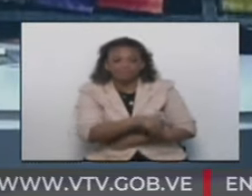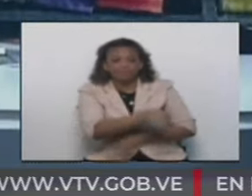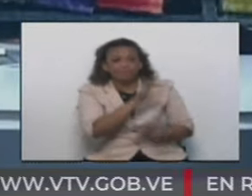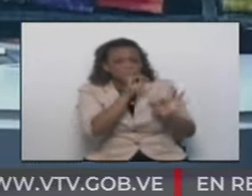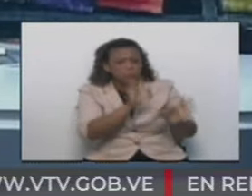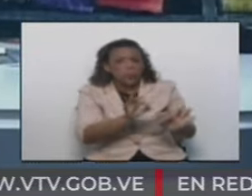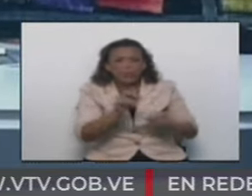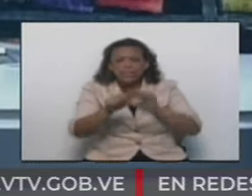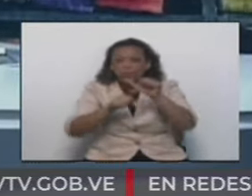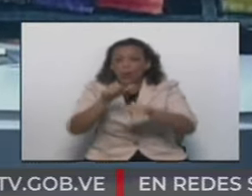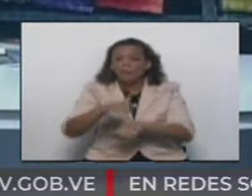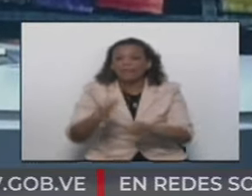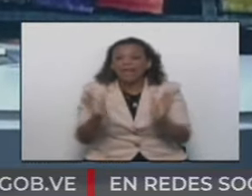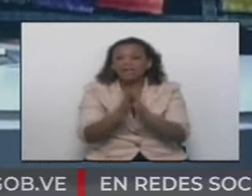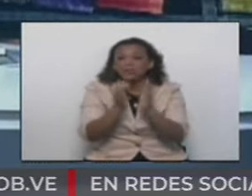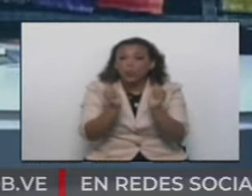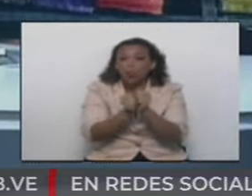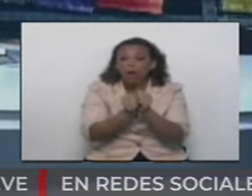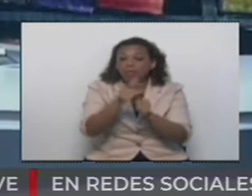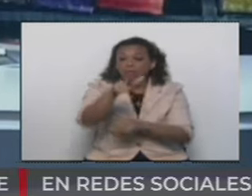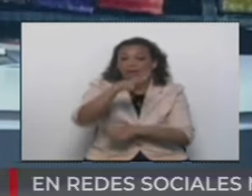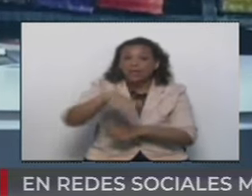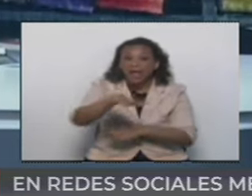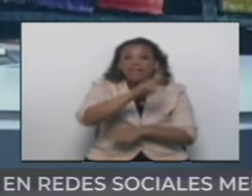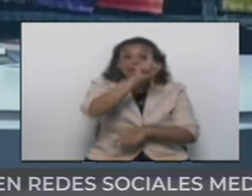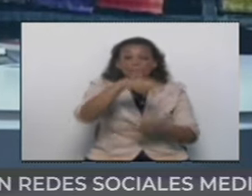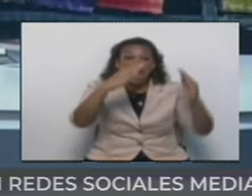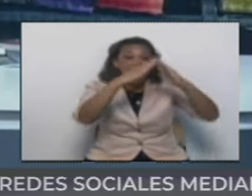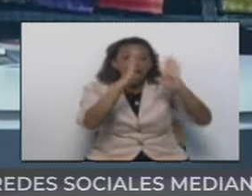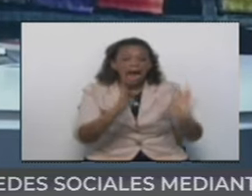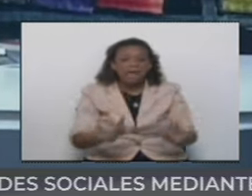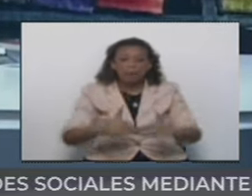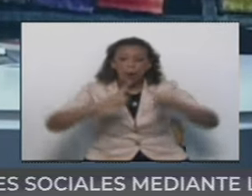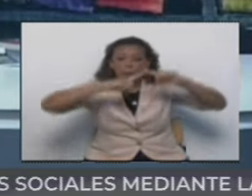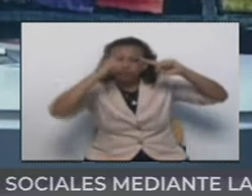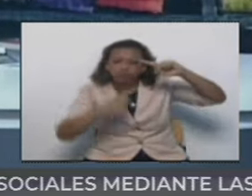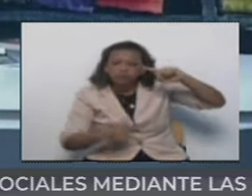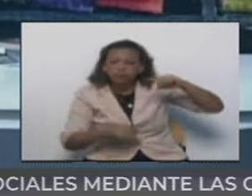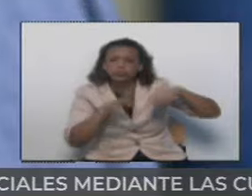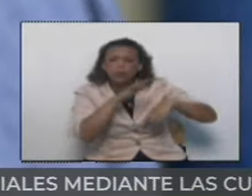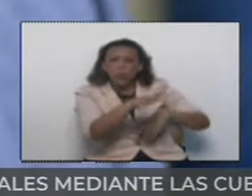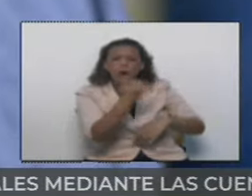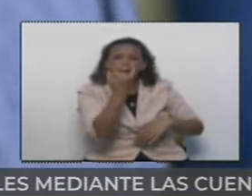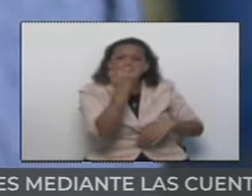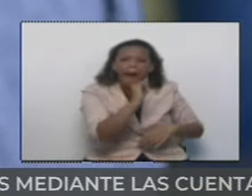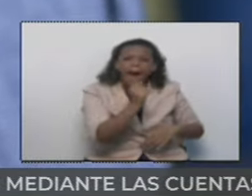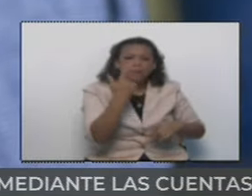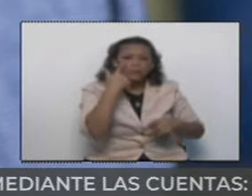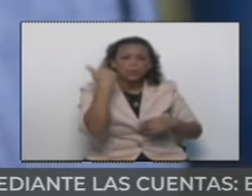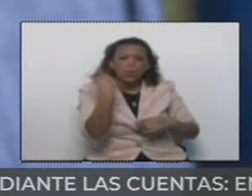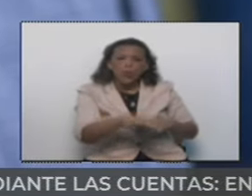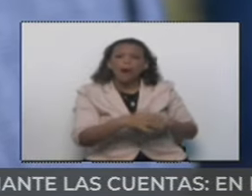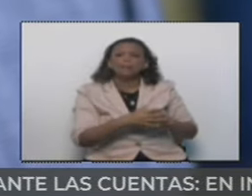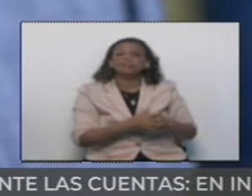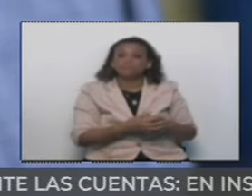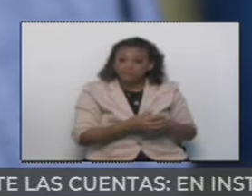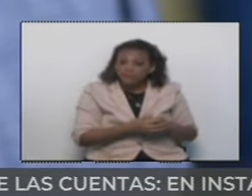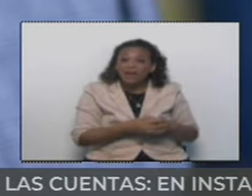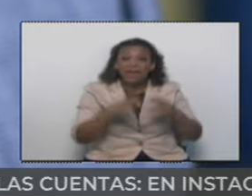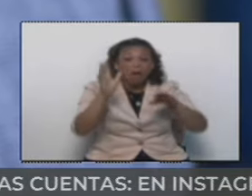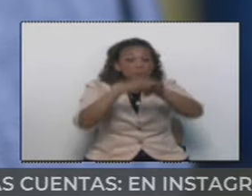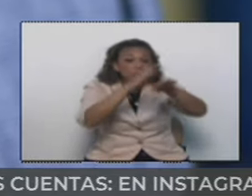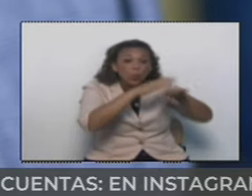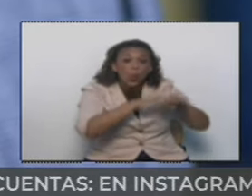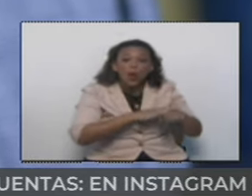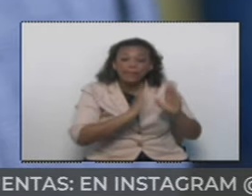del Tigre, Estado Anzoátegui. Y La caja de los truenos. Aquí tenemos la llamada